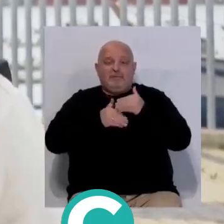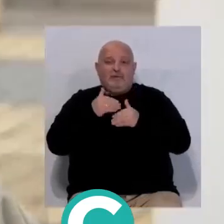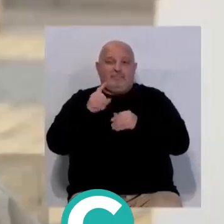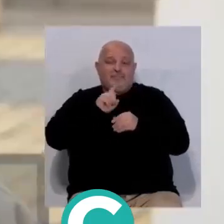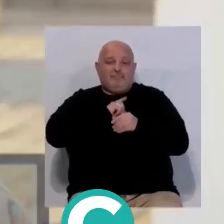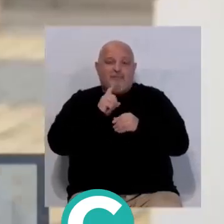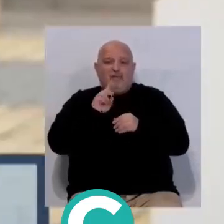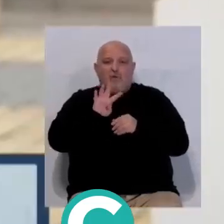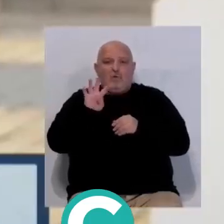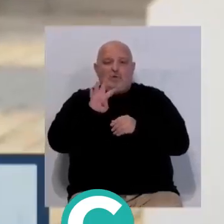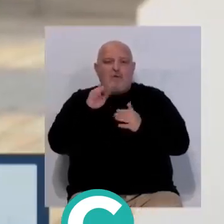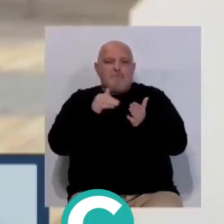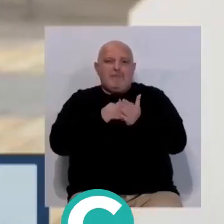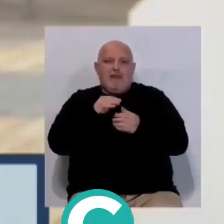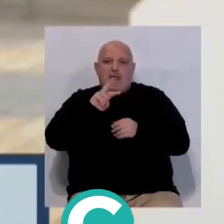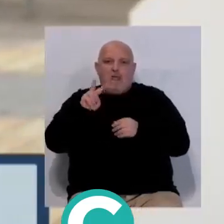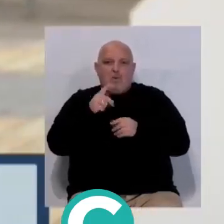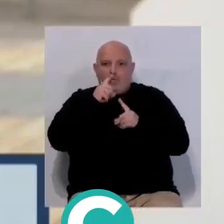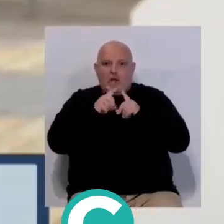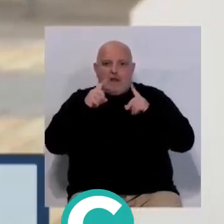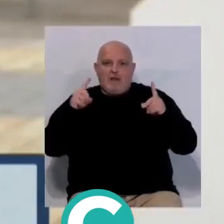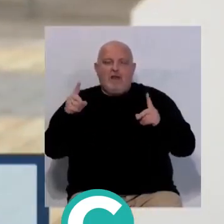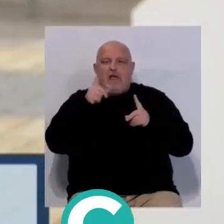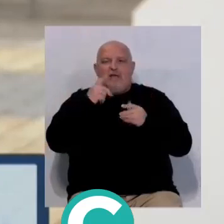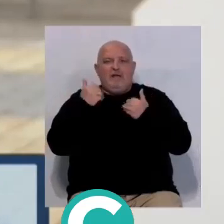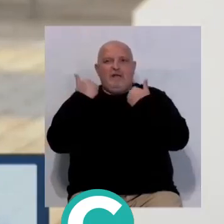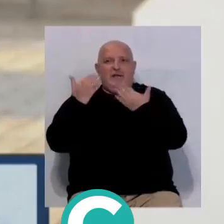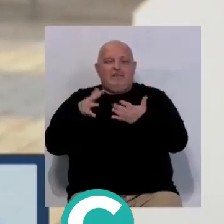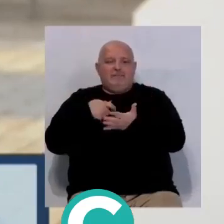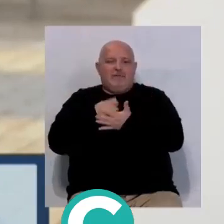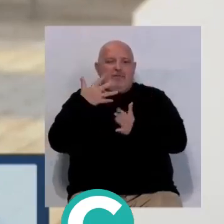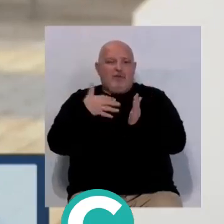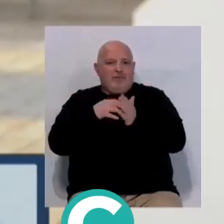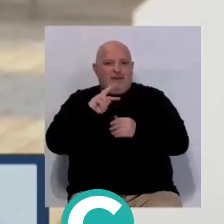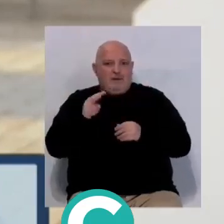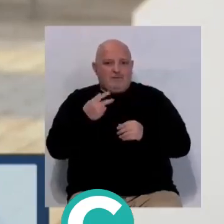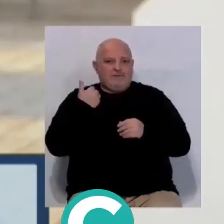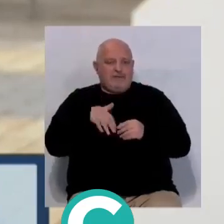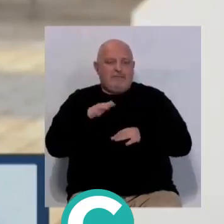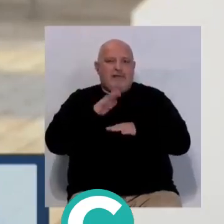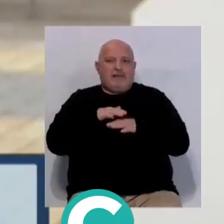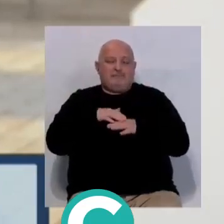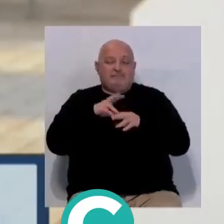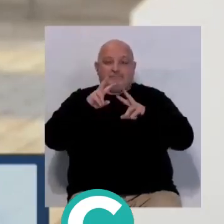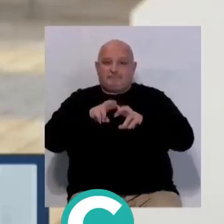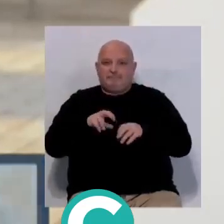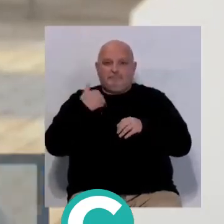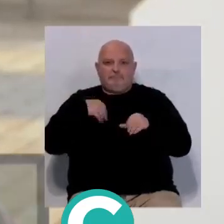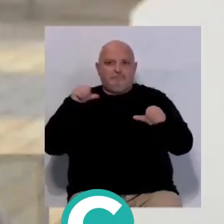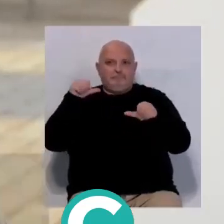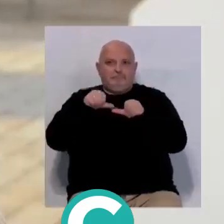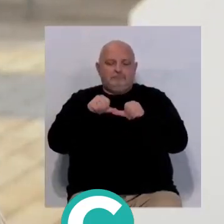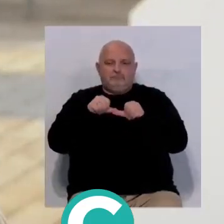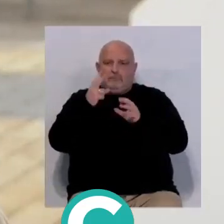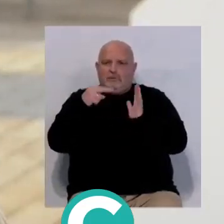cuenta. Son 44.000 euros al año, ahora hemos hecho una donación nosotros de 5.000 euros para que porque la investigación ya lleva desde el